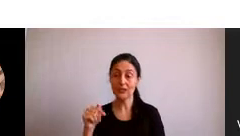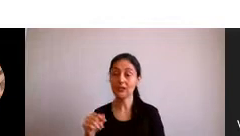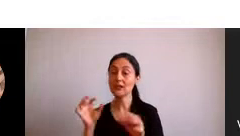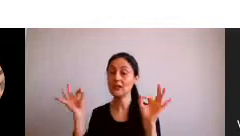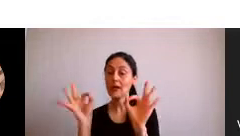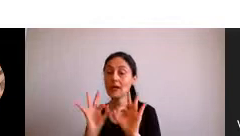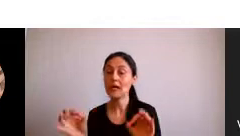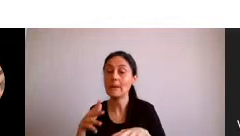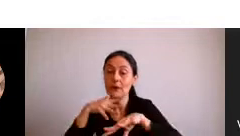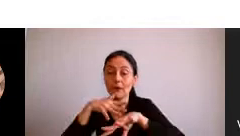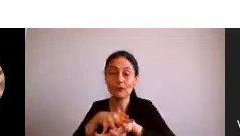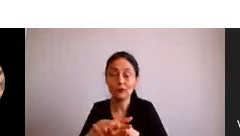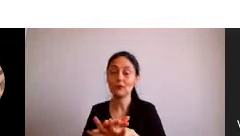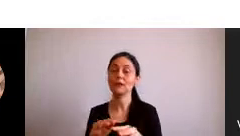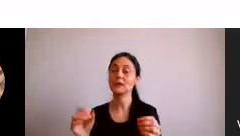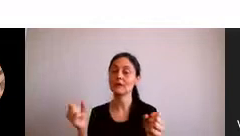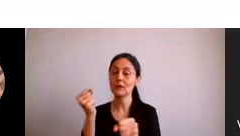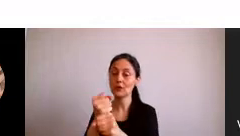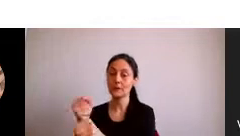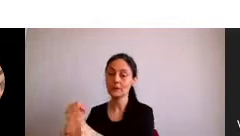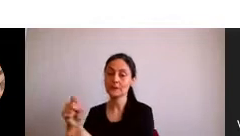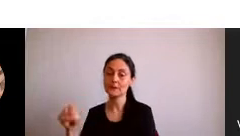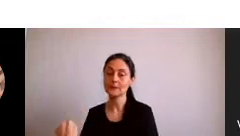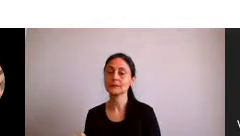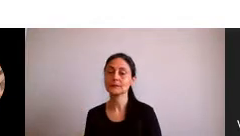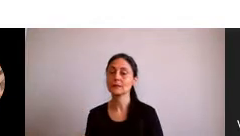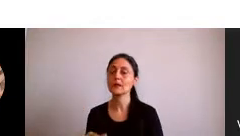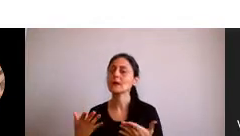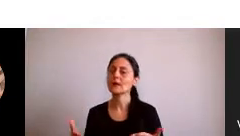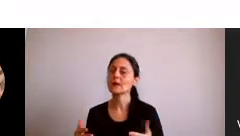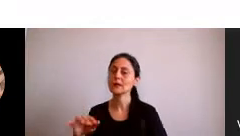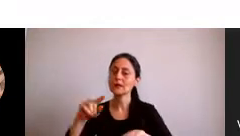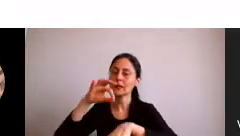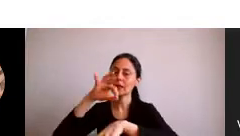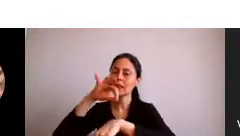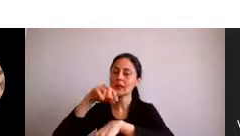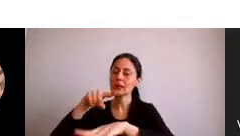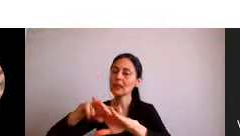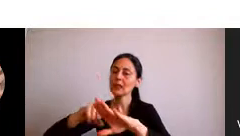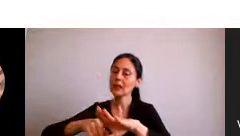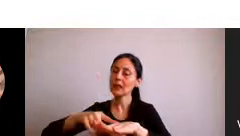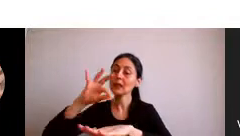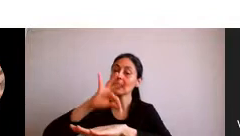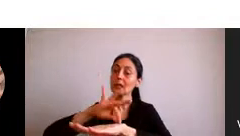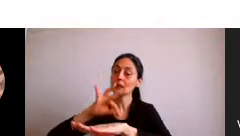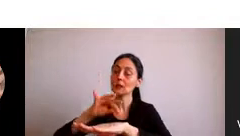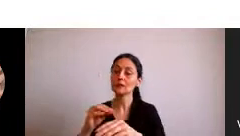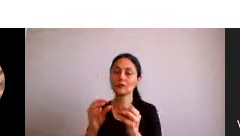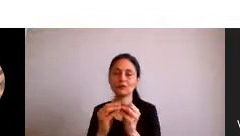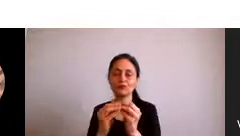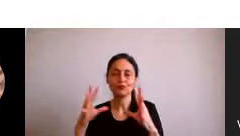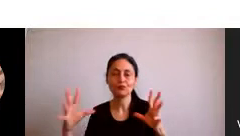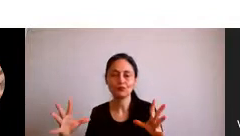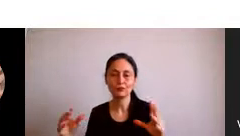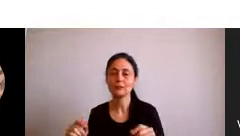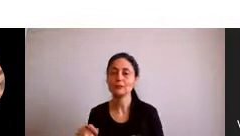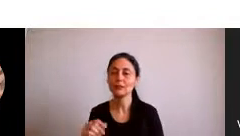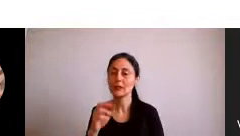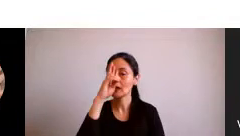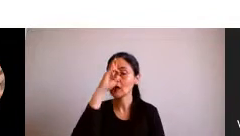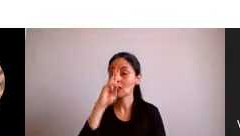En el caso del tecnólogo médico, dentro de las funciones y a grosso modo, cumple juega varios roles,